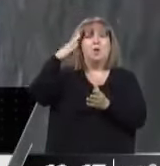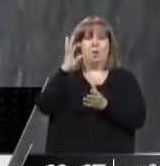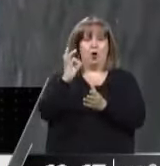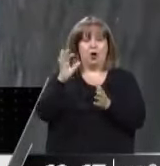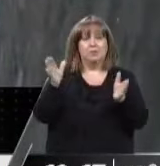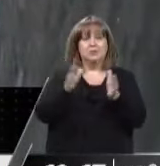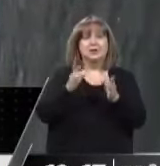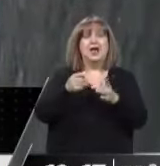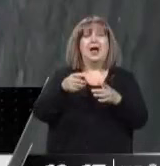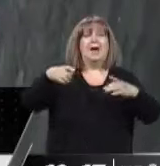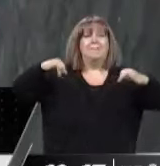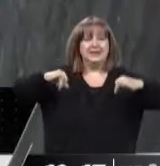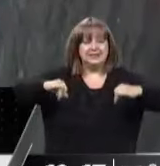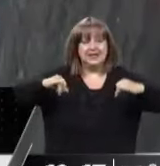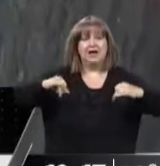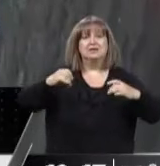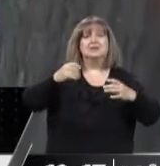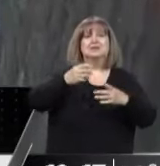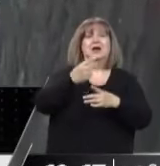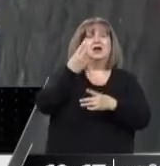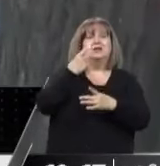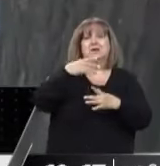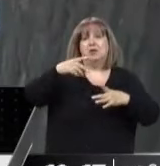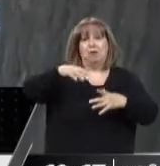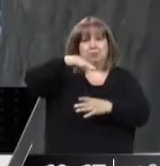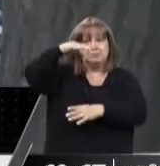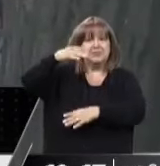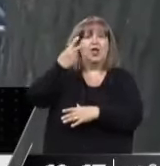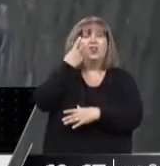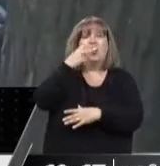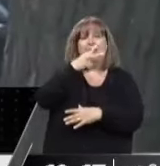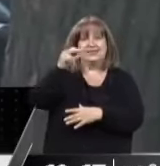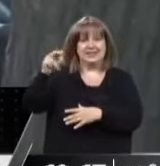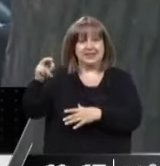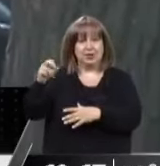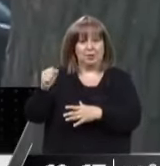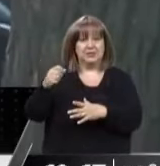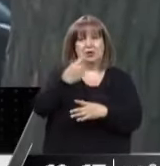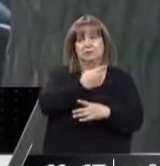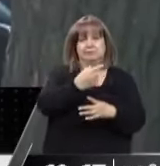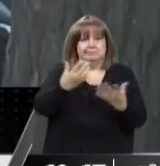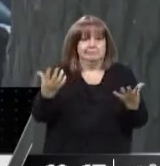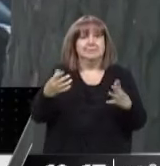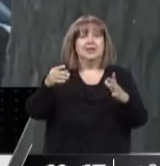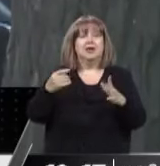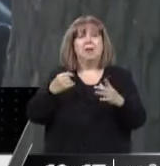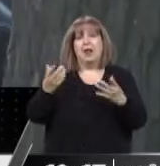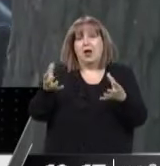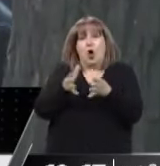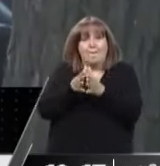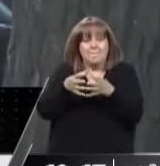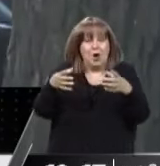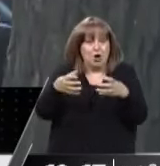litros más una pizza a solo 1.300 pesos. Buenísimo. Van a haber promos especiales para los que vengan ese día. Sí, sí, por